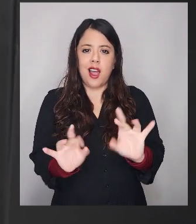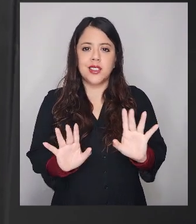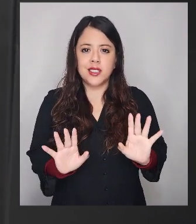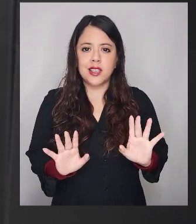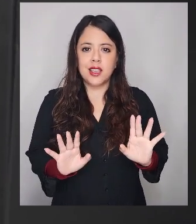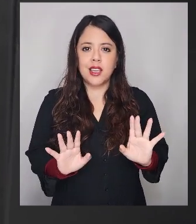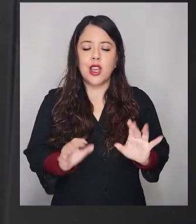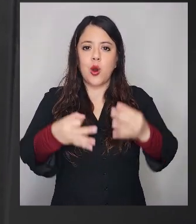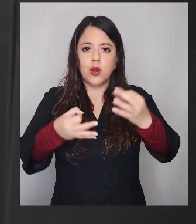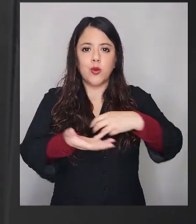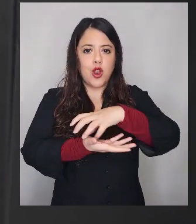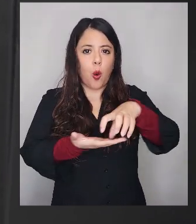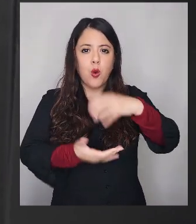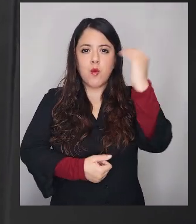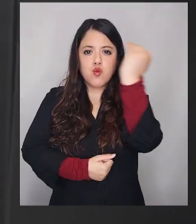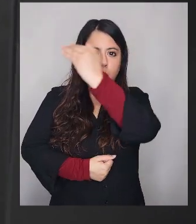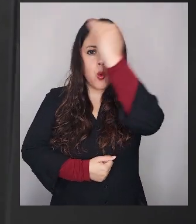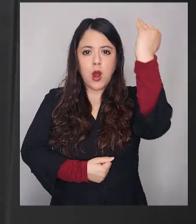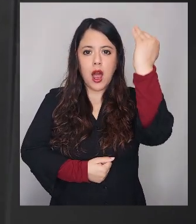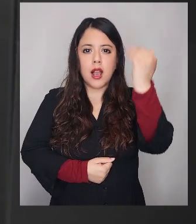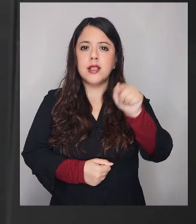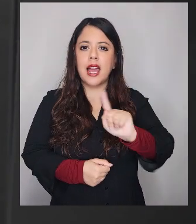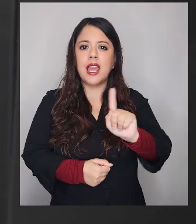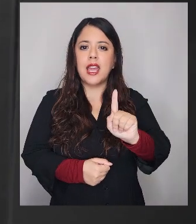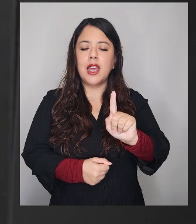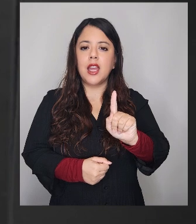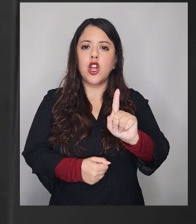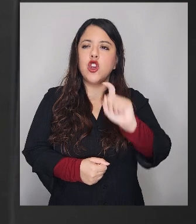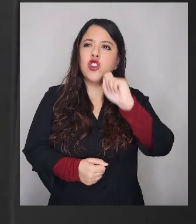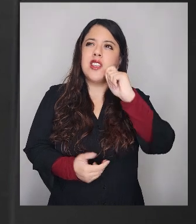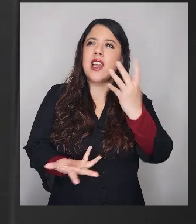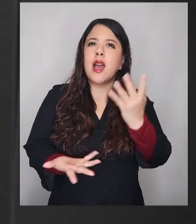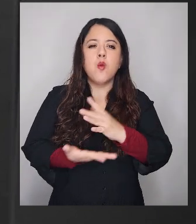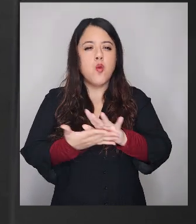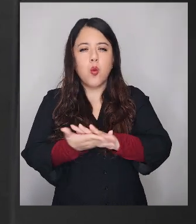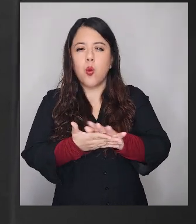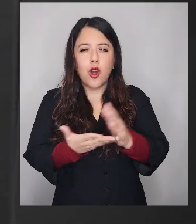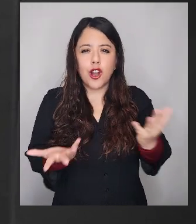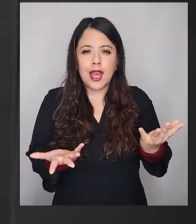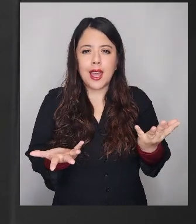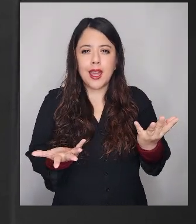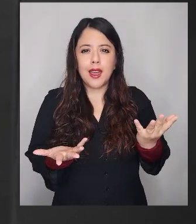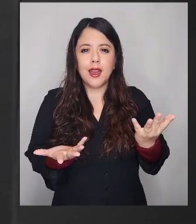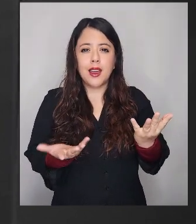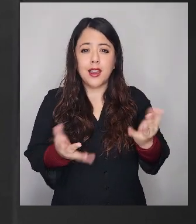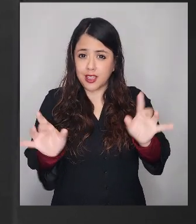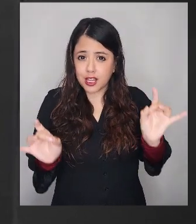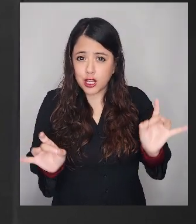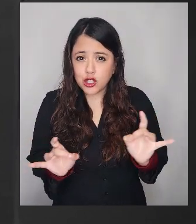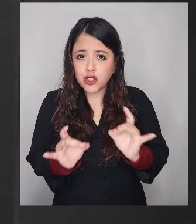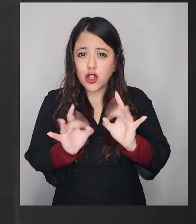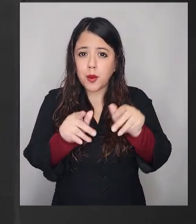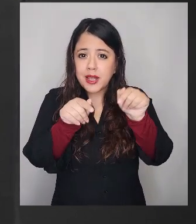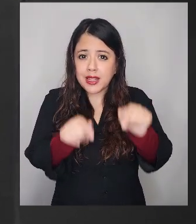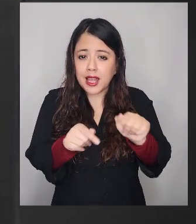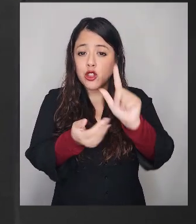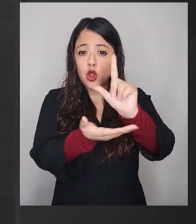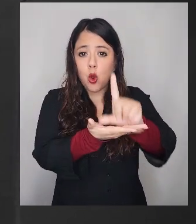estas características en una comuna tan popular y no necesariamente, o sea, de alguna forma permitir